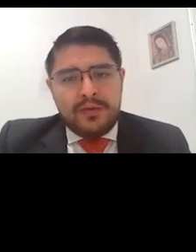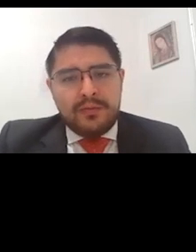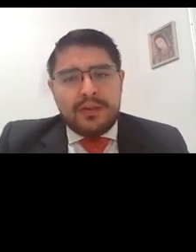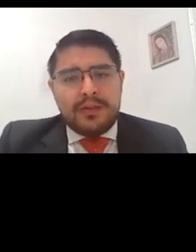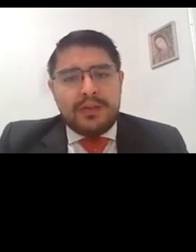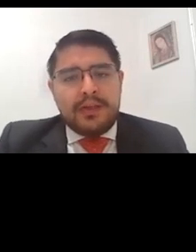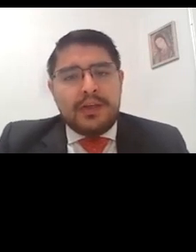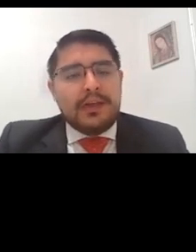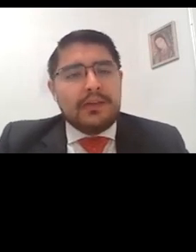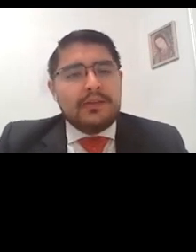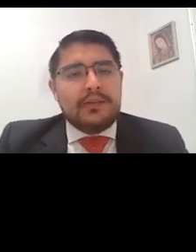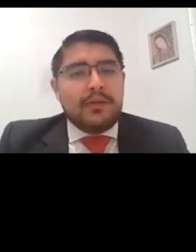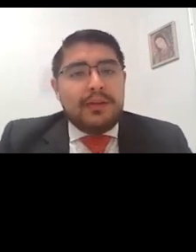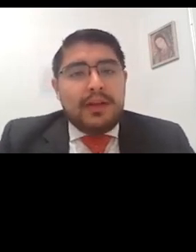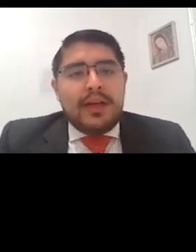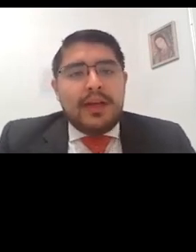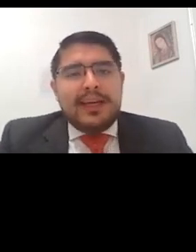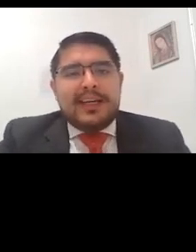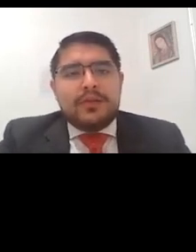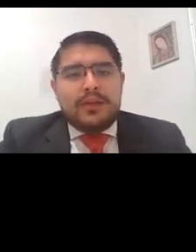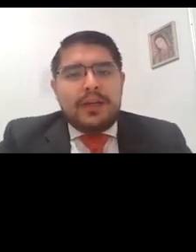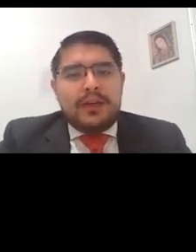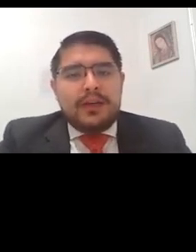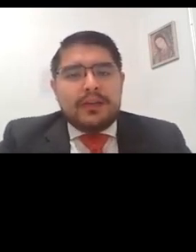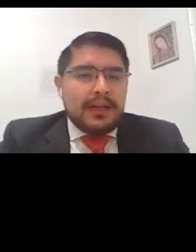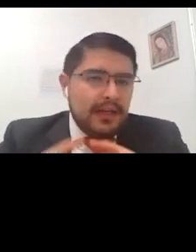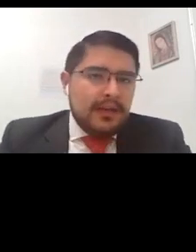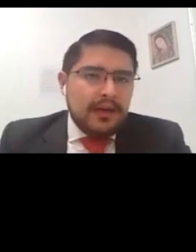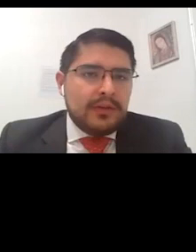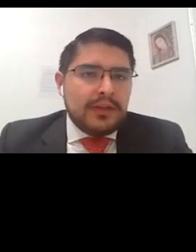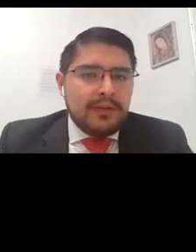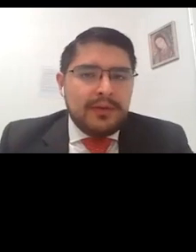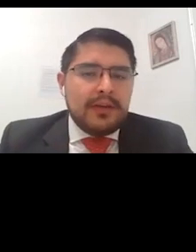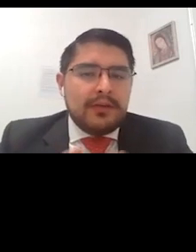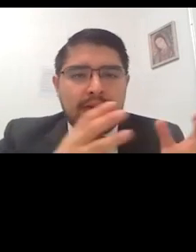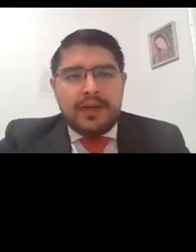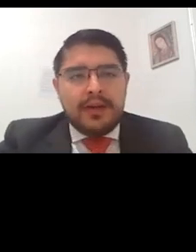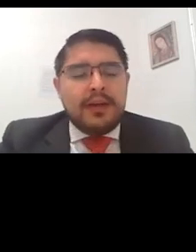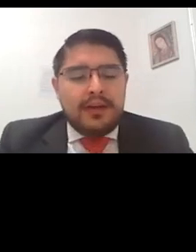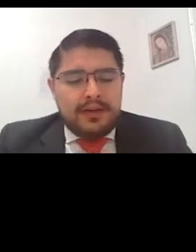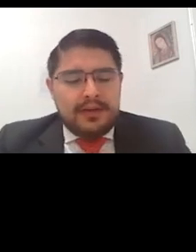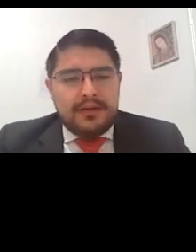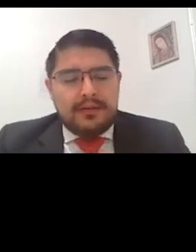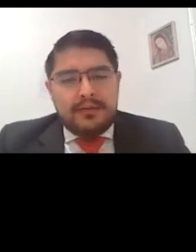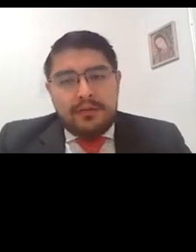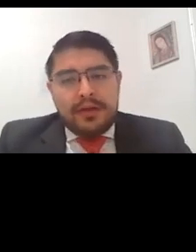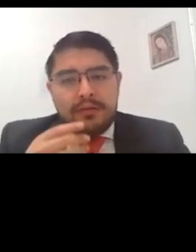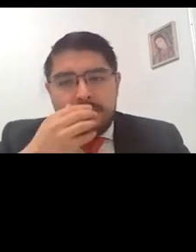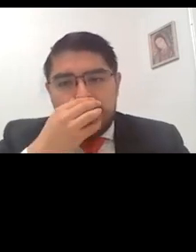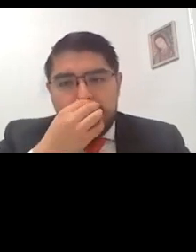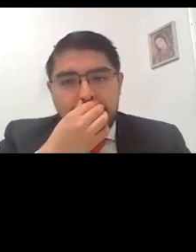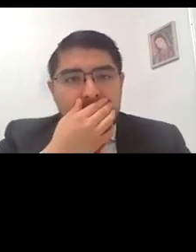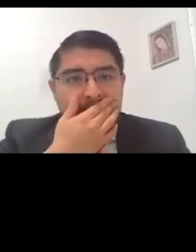Es muy importante que se cuente en caso de estar en algún tratamiento médico que incluya